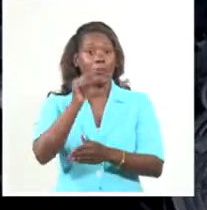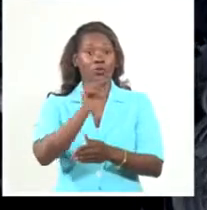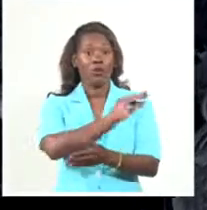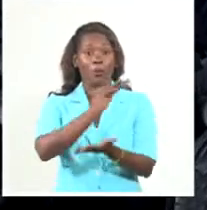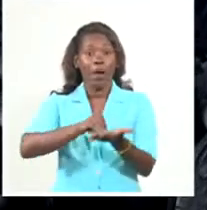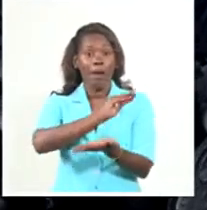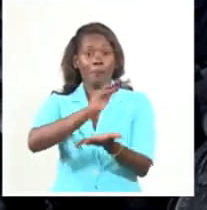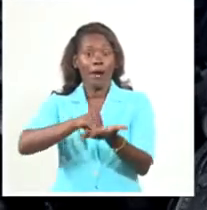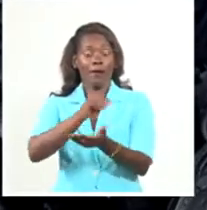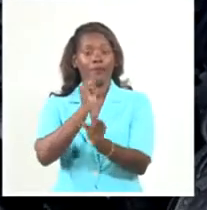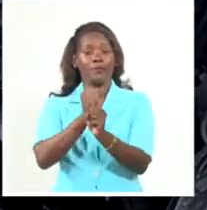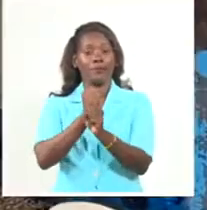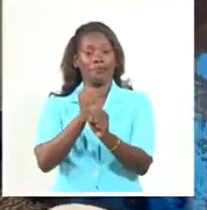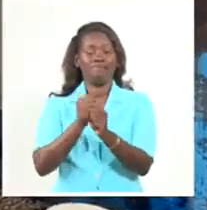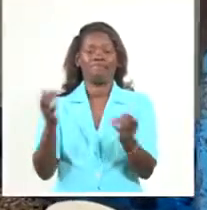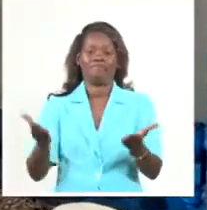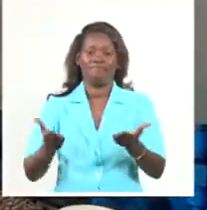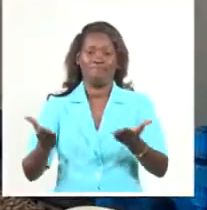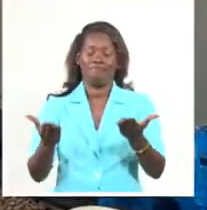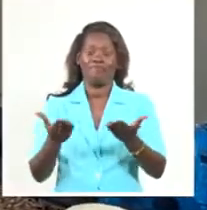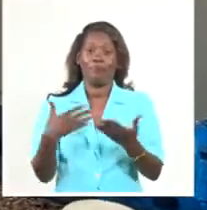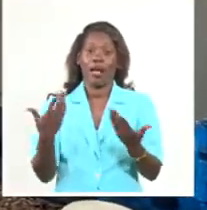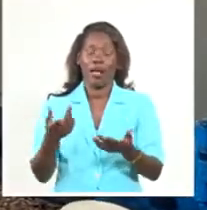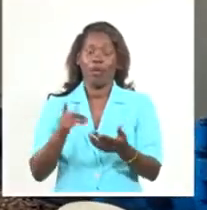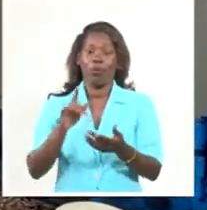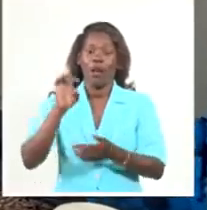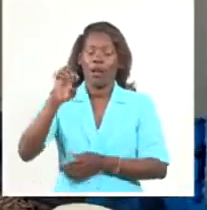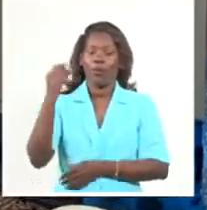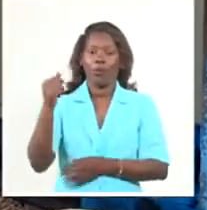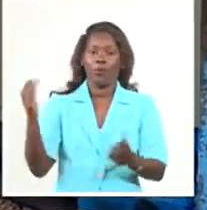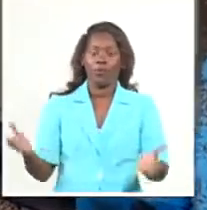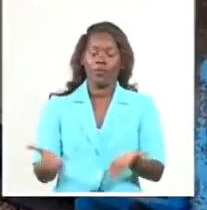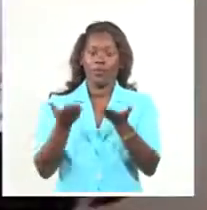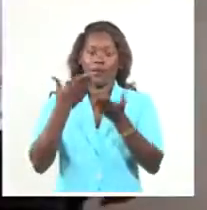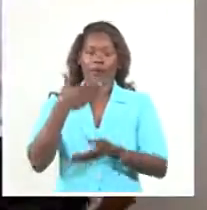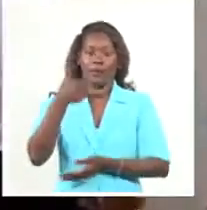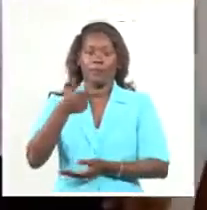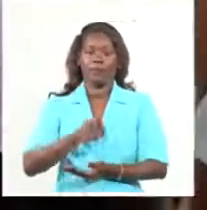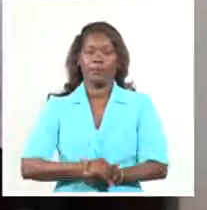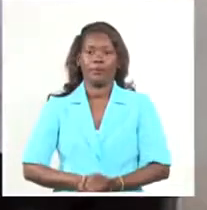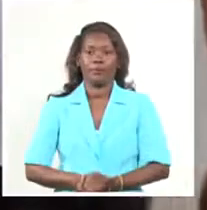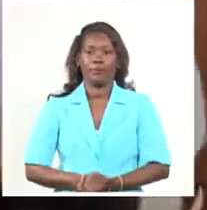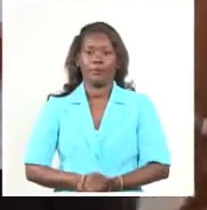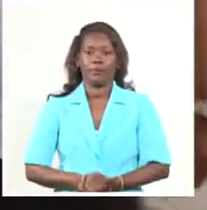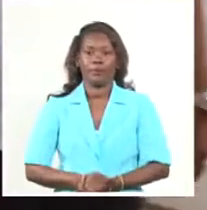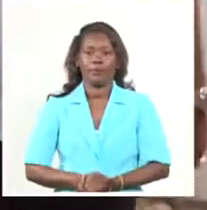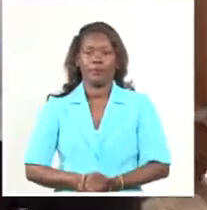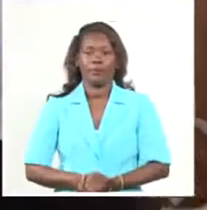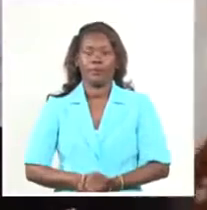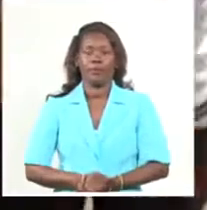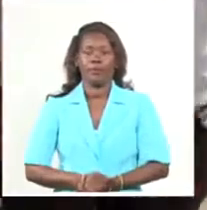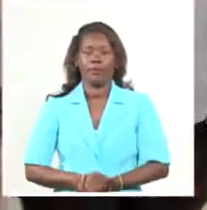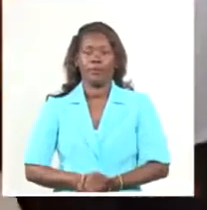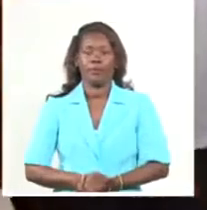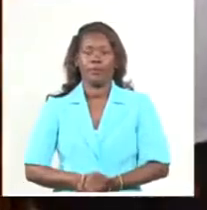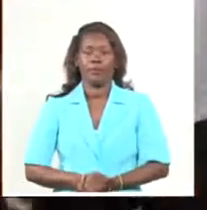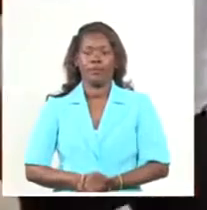y otras actividades económicas, así como por el comercio interior. Héctor Martínez, Sistema Informativo de la Televisión Cubana.